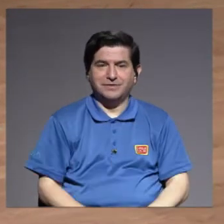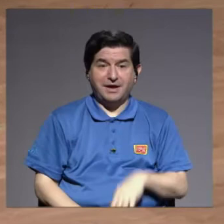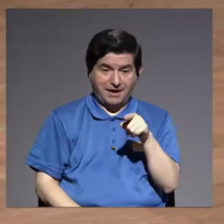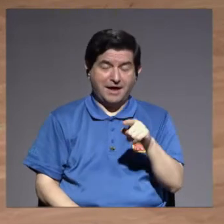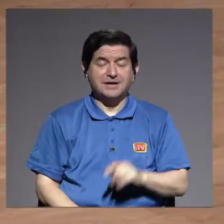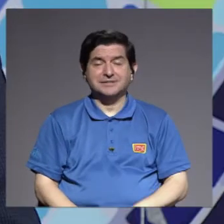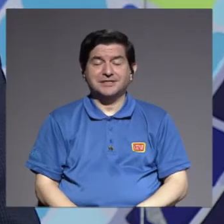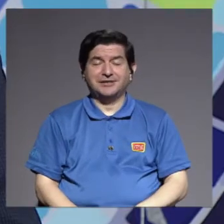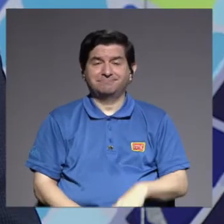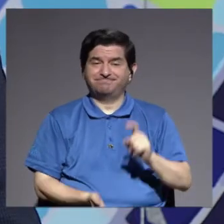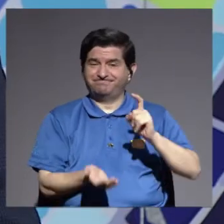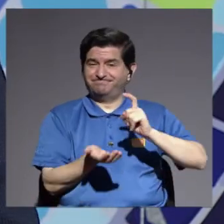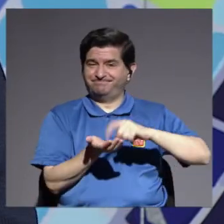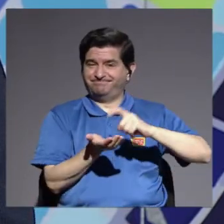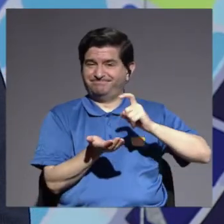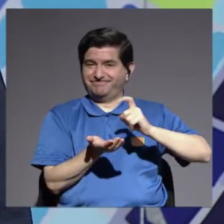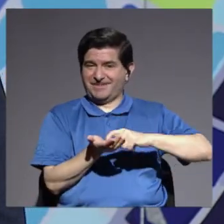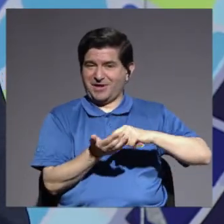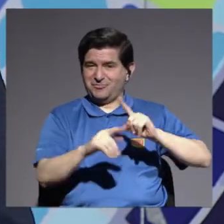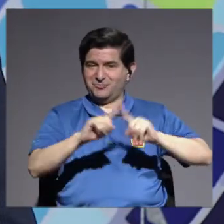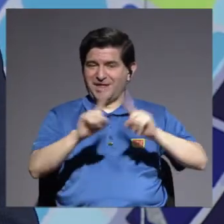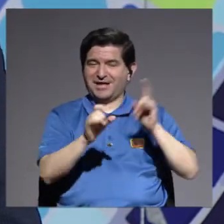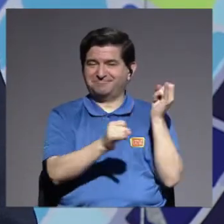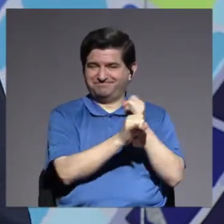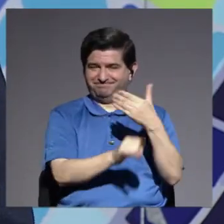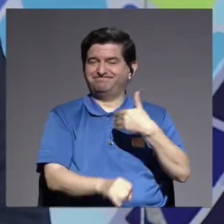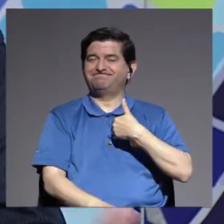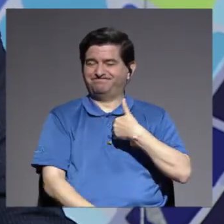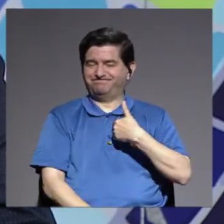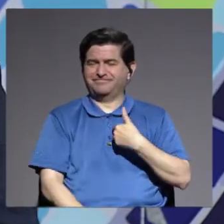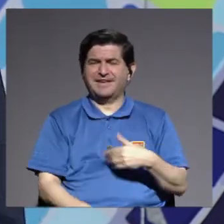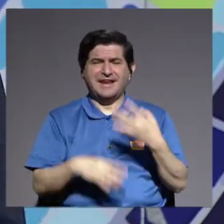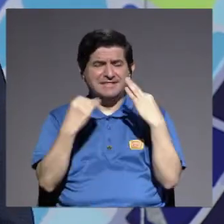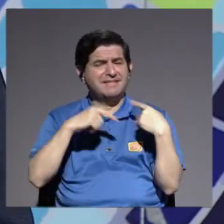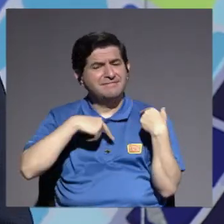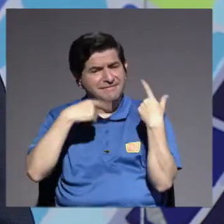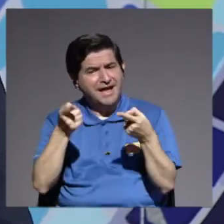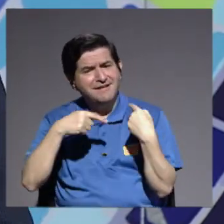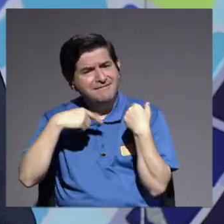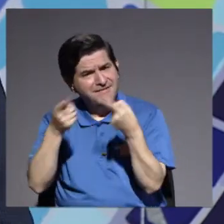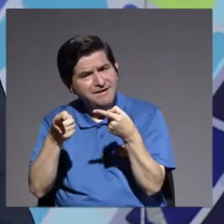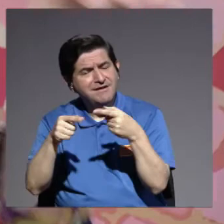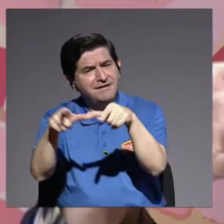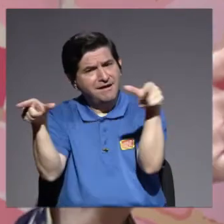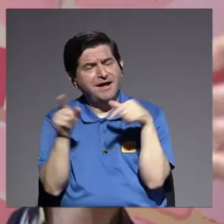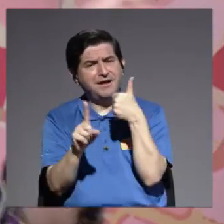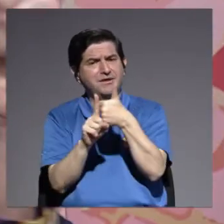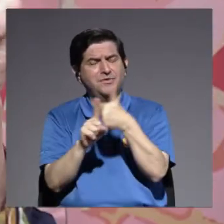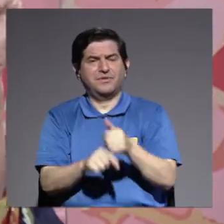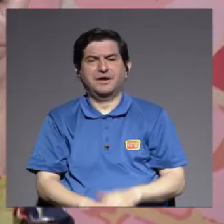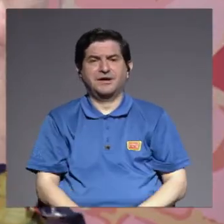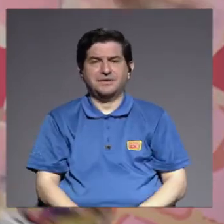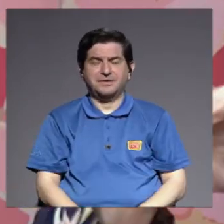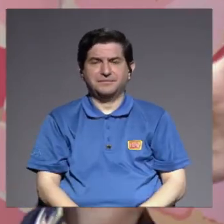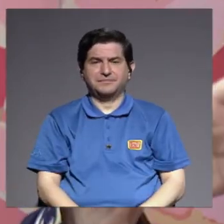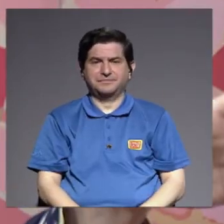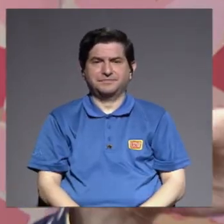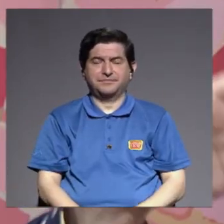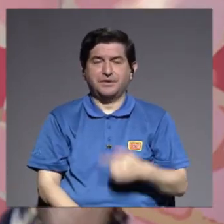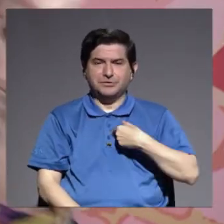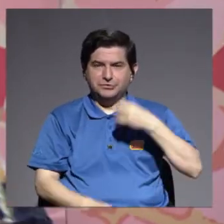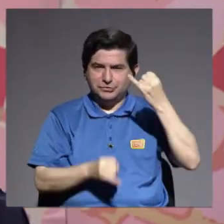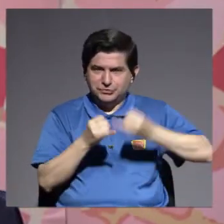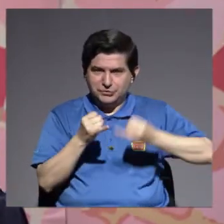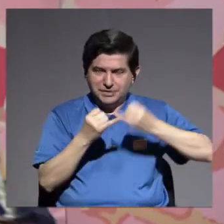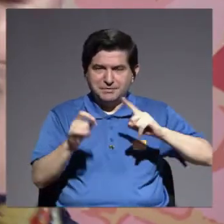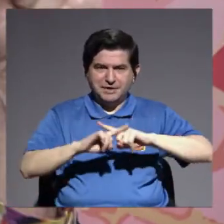deuda de muchas instituciones, ¿verdad? De ir más hacia ellos y de estar ahí. Con esto quiero finalizar,